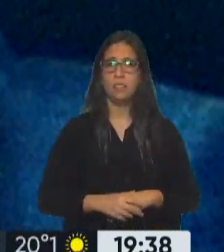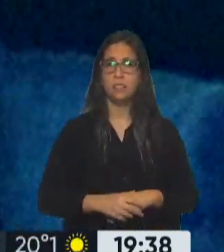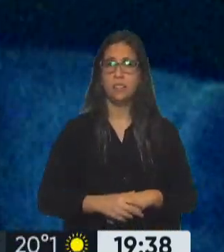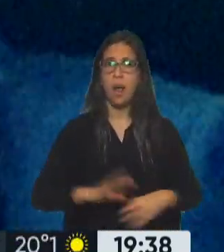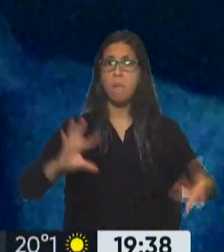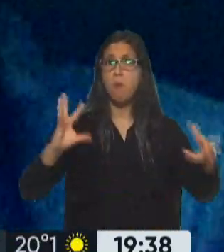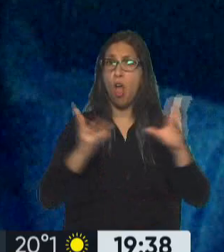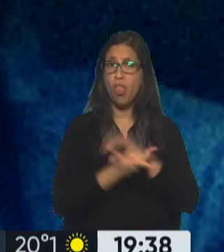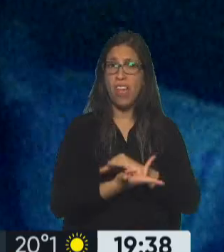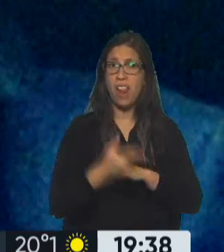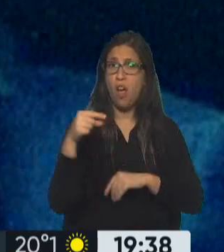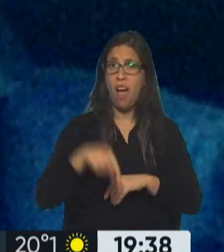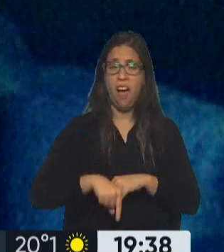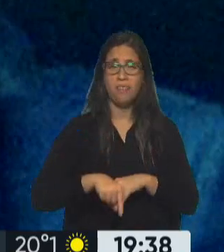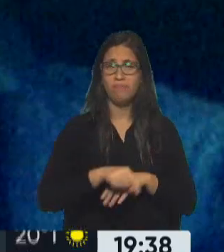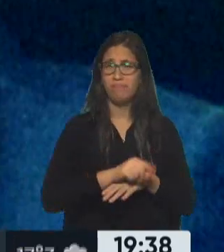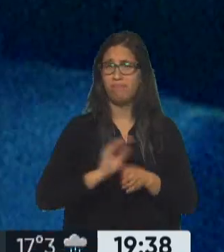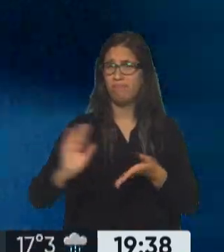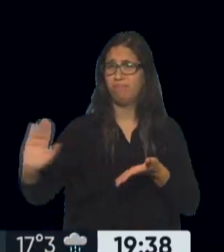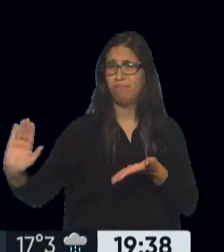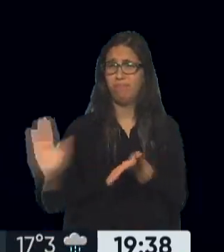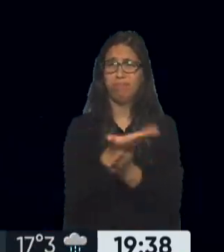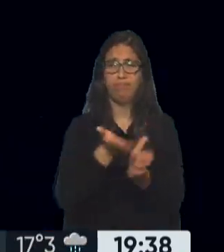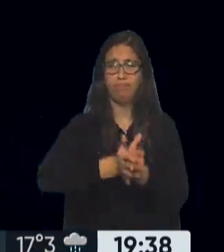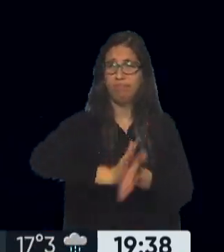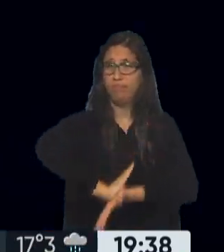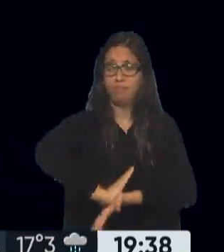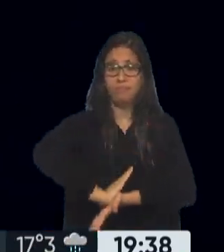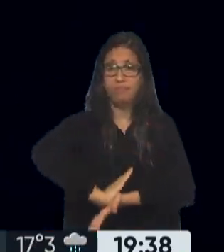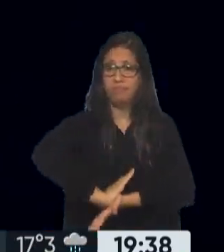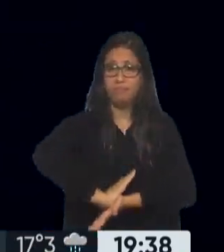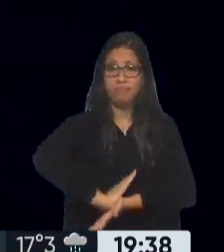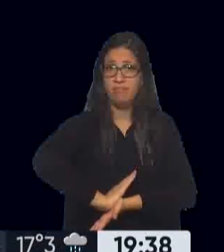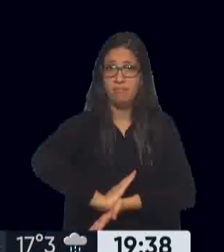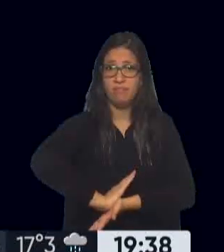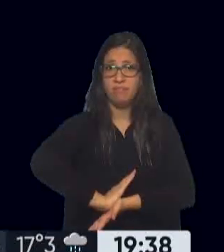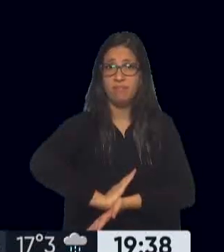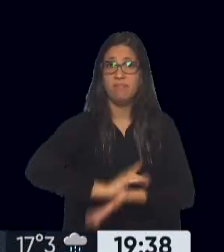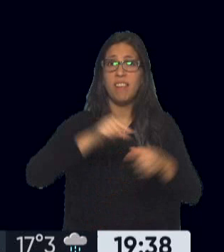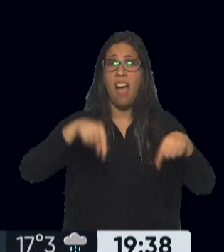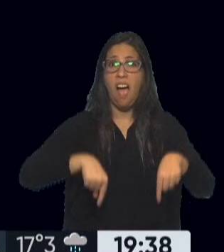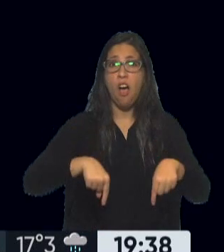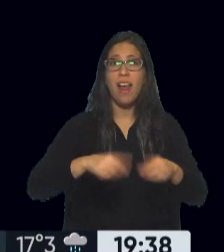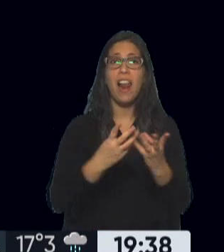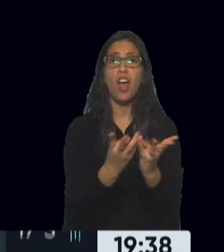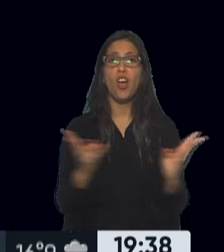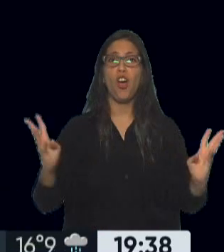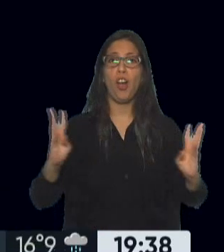modelo en su agonía arrasó con todo. Están metidos en el famoso corralito